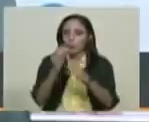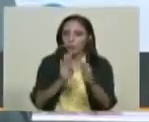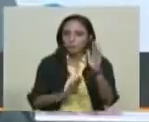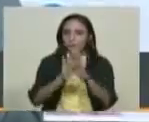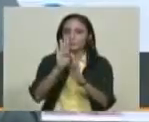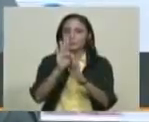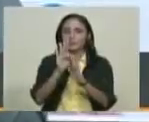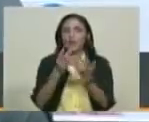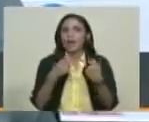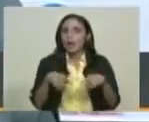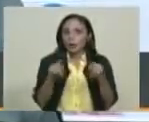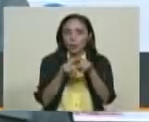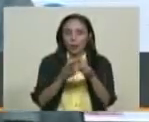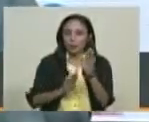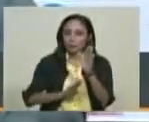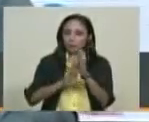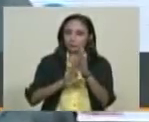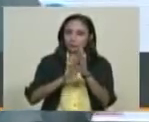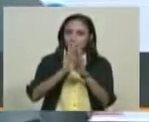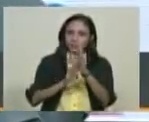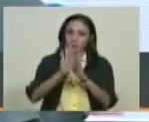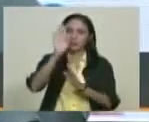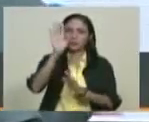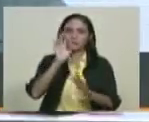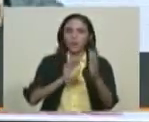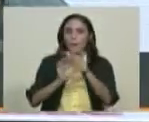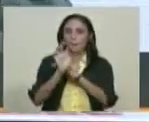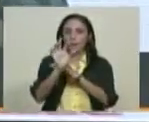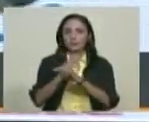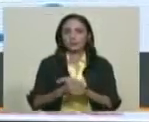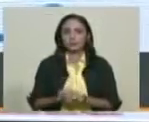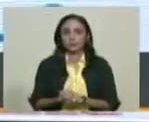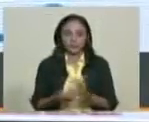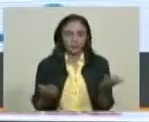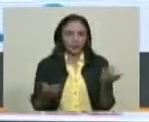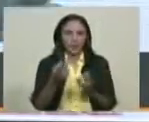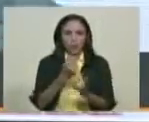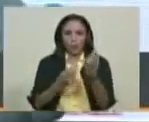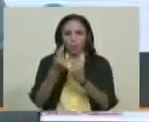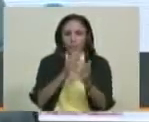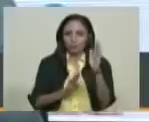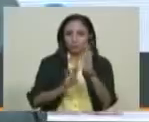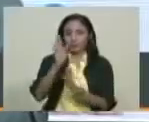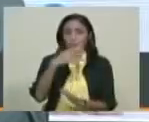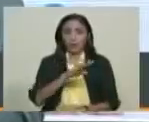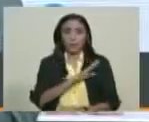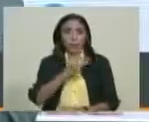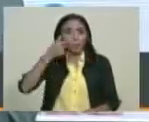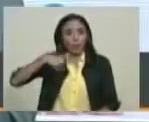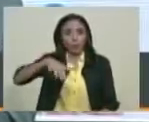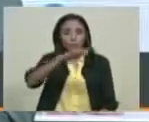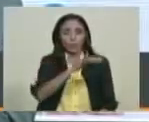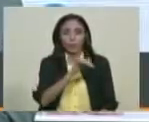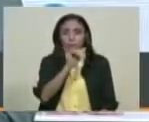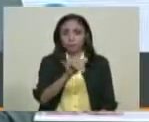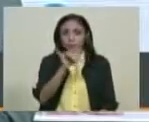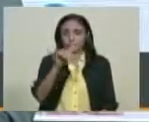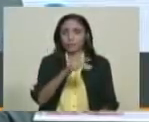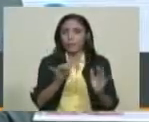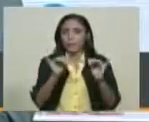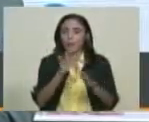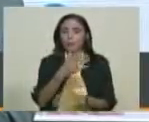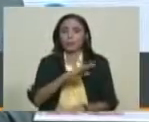prosperidad económica creciente. Una prosperidad económica que le pertenece a ustedes. Una prosperidad